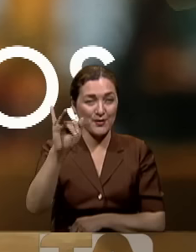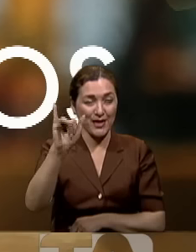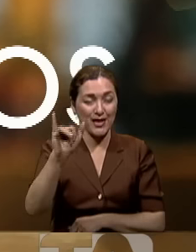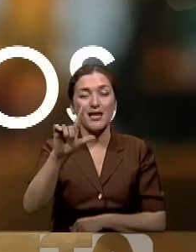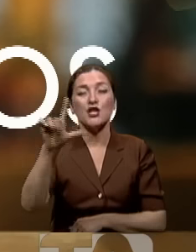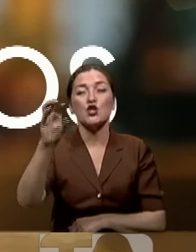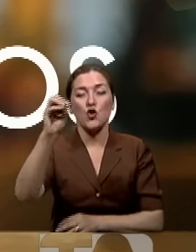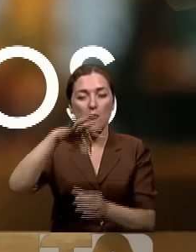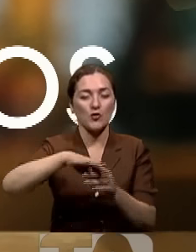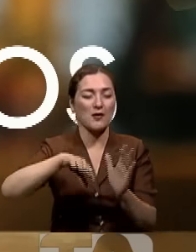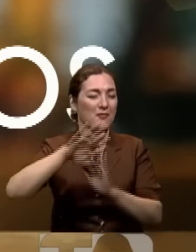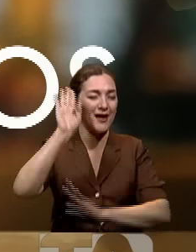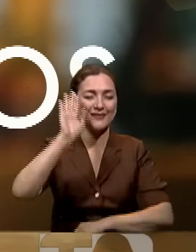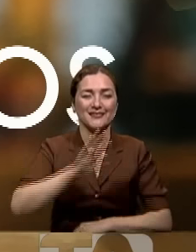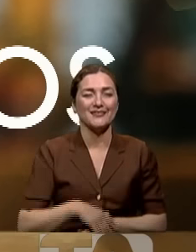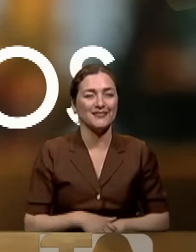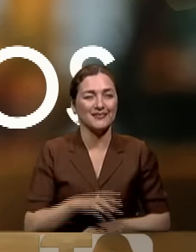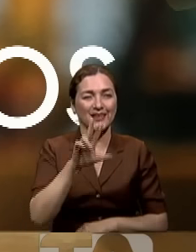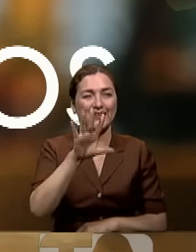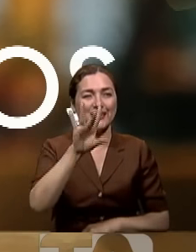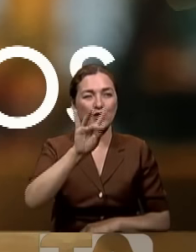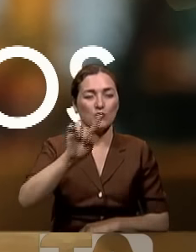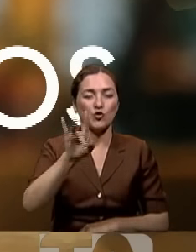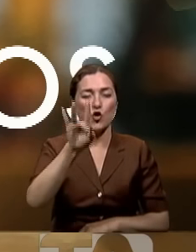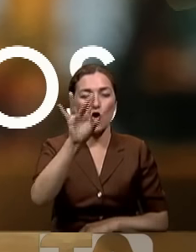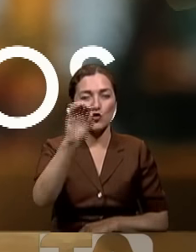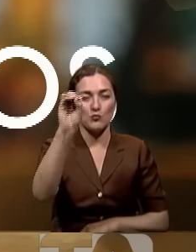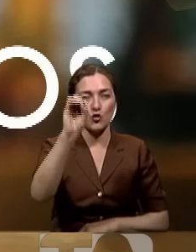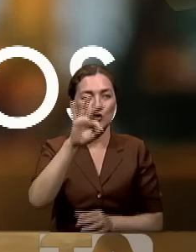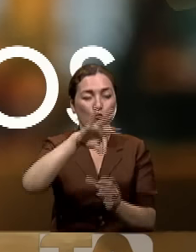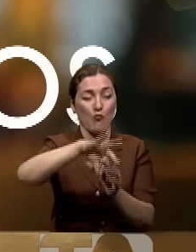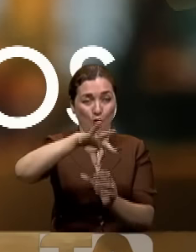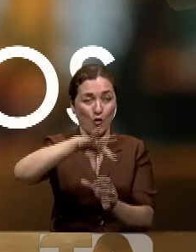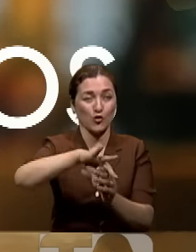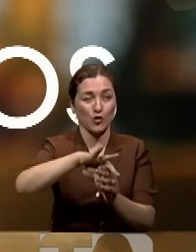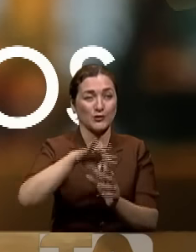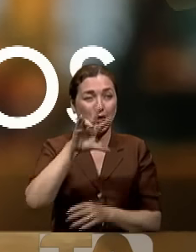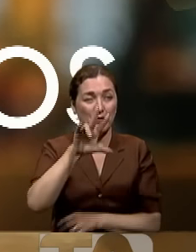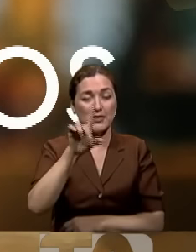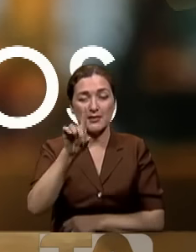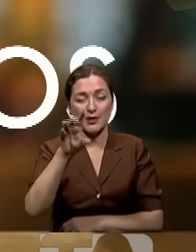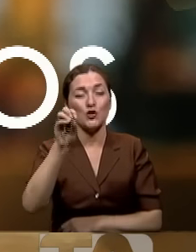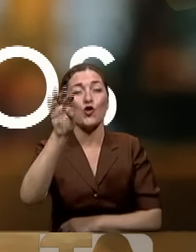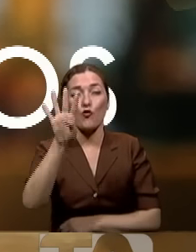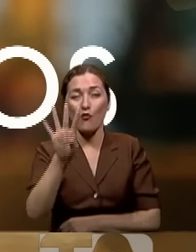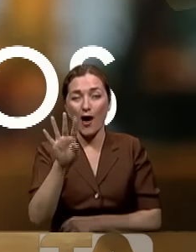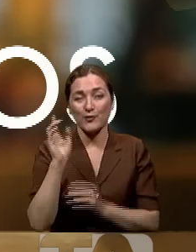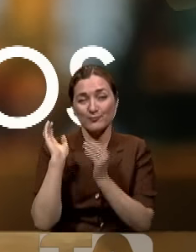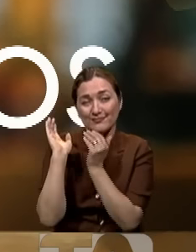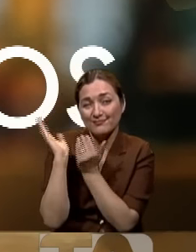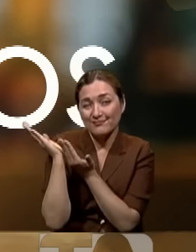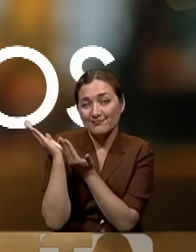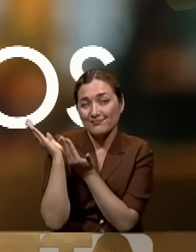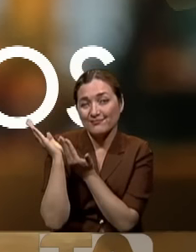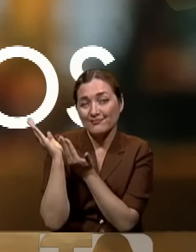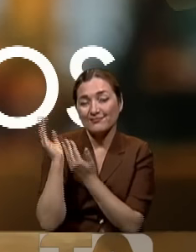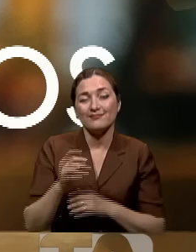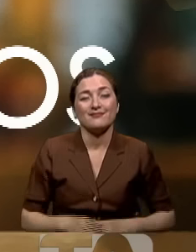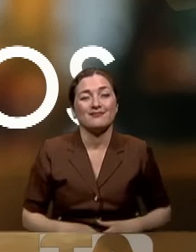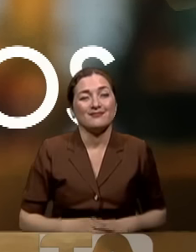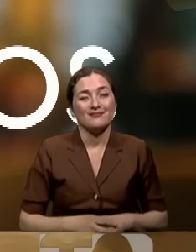votada. Con el 38.8% de los votos, ya lo ven ustedes en este momento en pantalla,